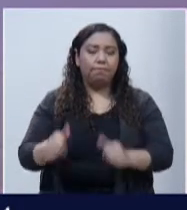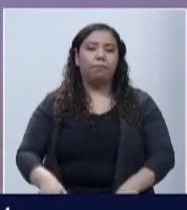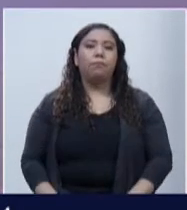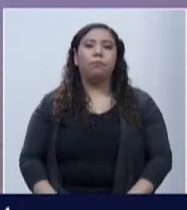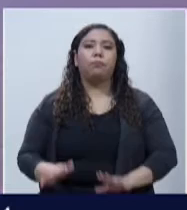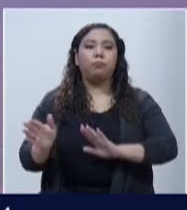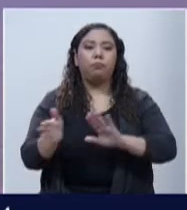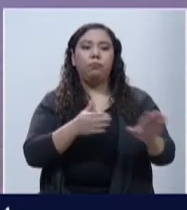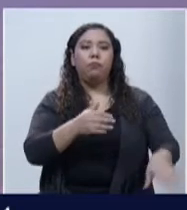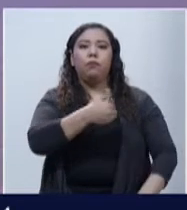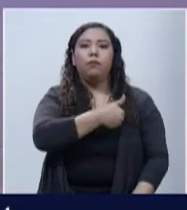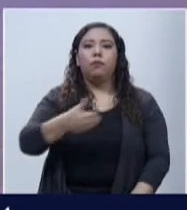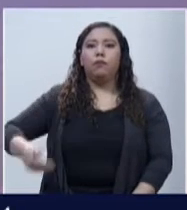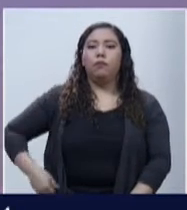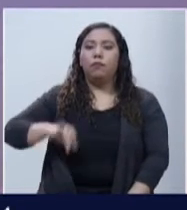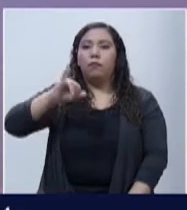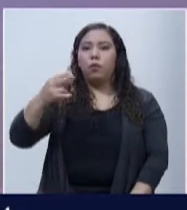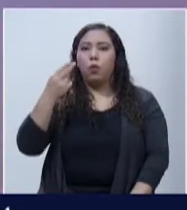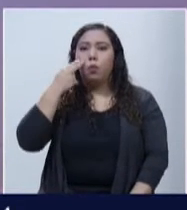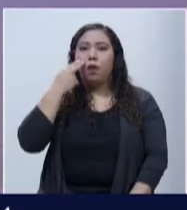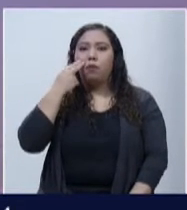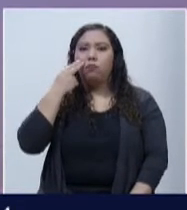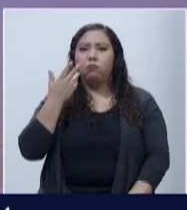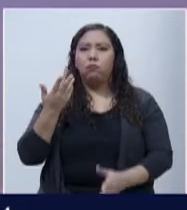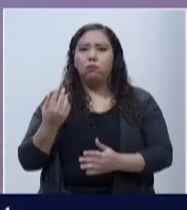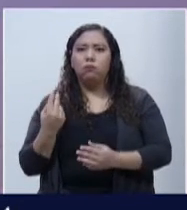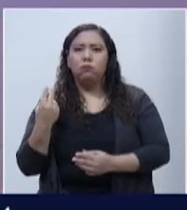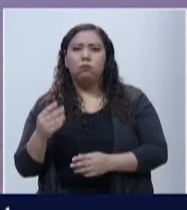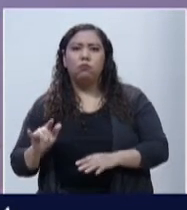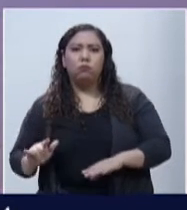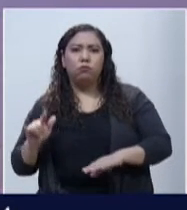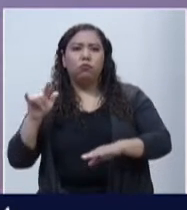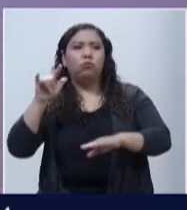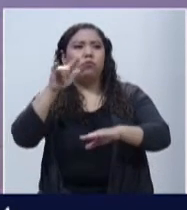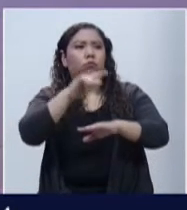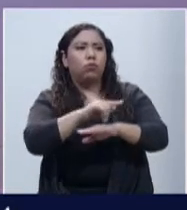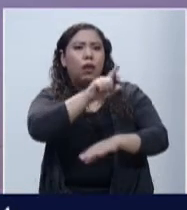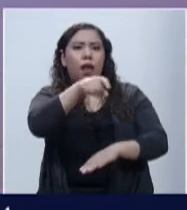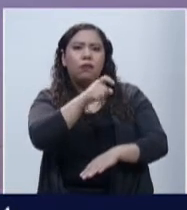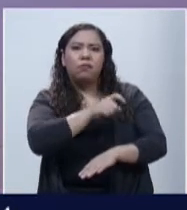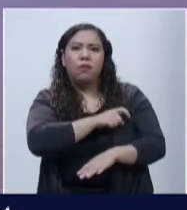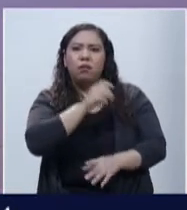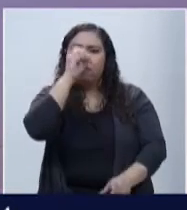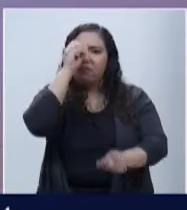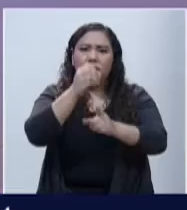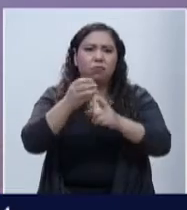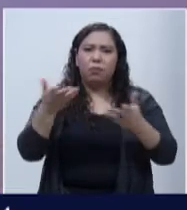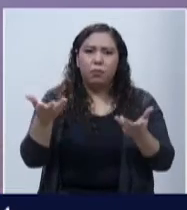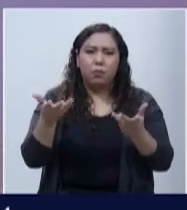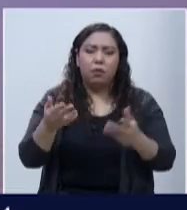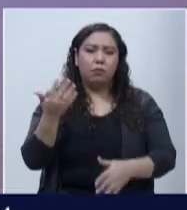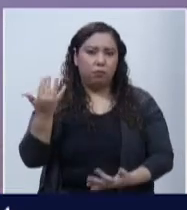viajará a españa cuál es el propósito de este viaje se lo presentamos a continuación